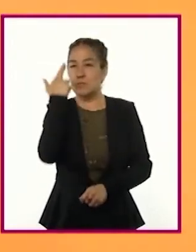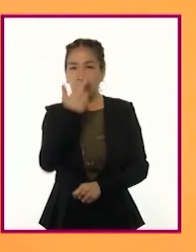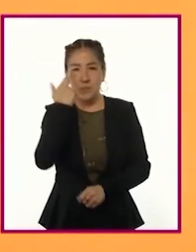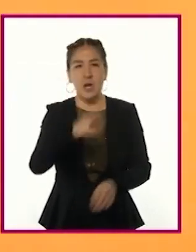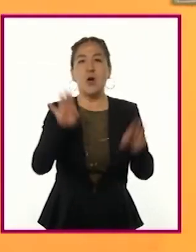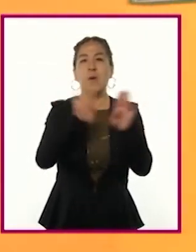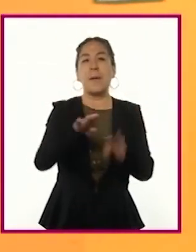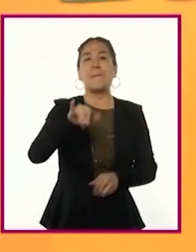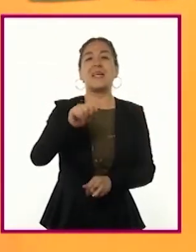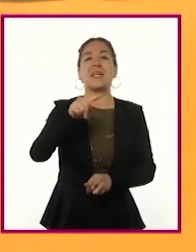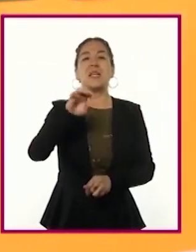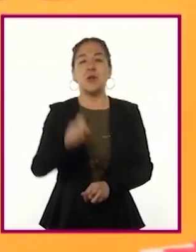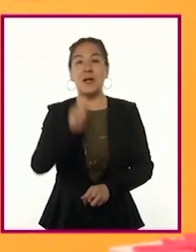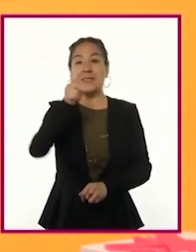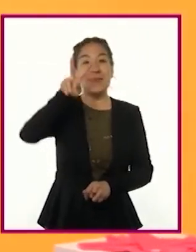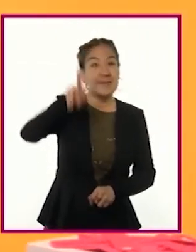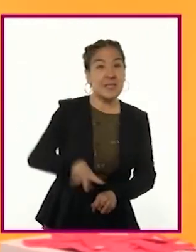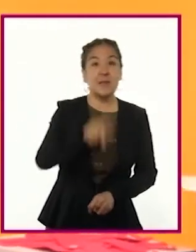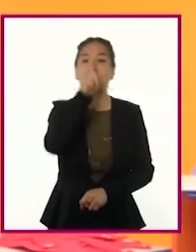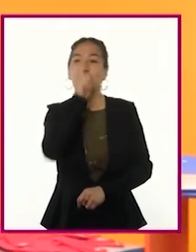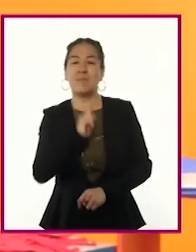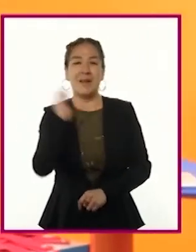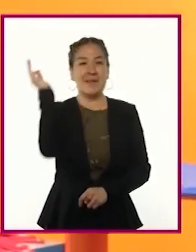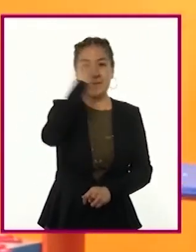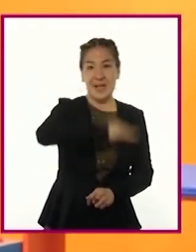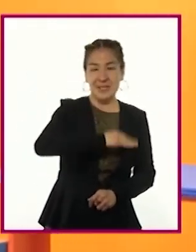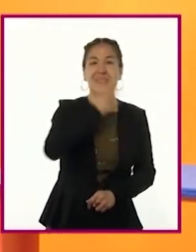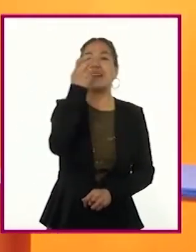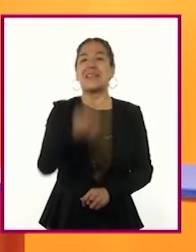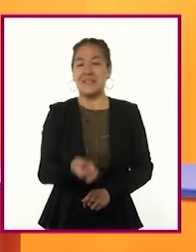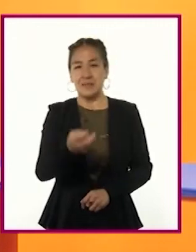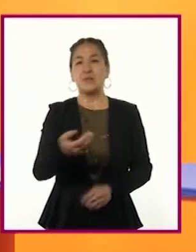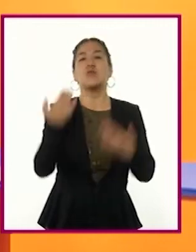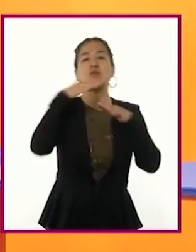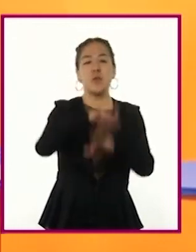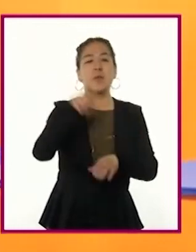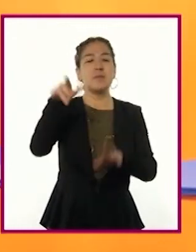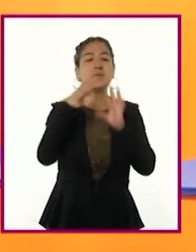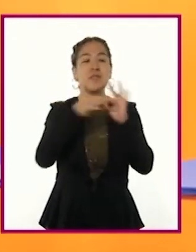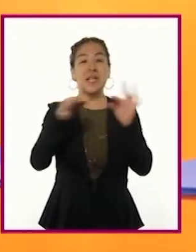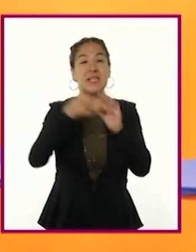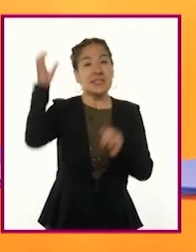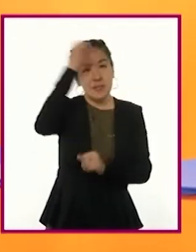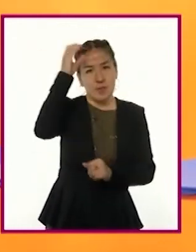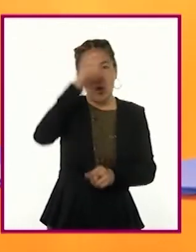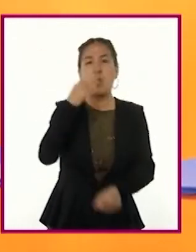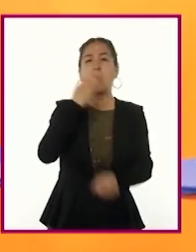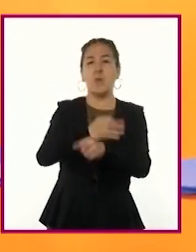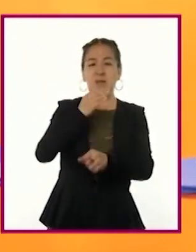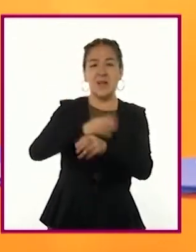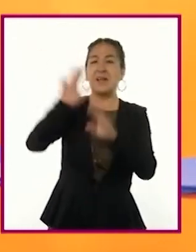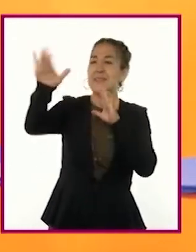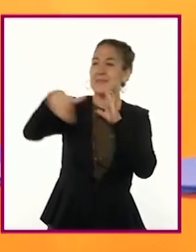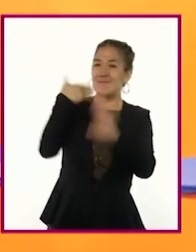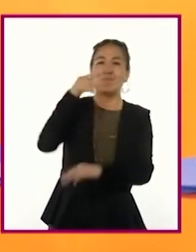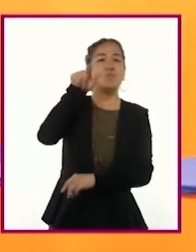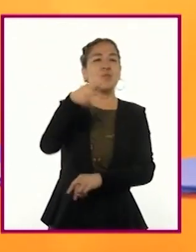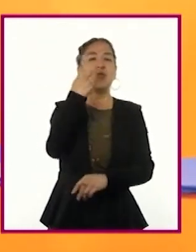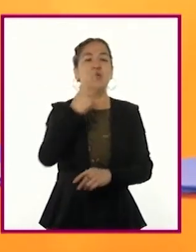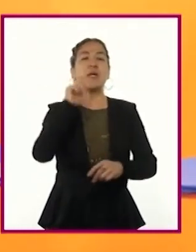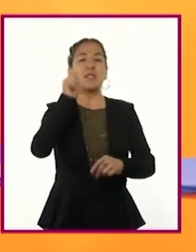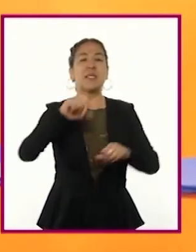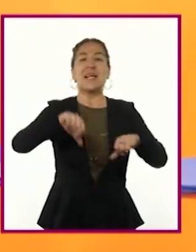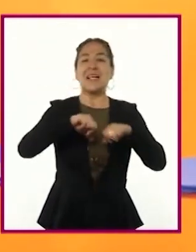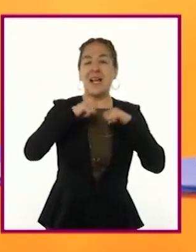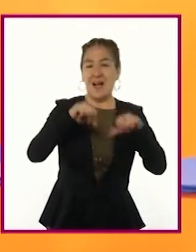y creencias falsas desde una perspectiva científica a partir de dos relatos que nos han enviado estudiantes como ustedes, quienes